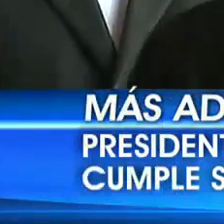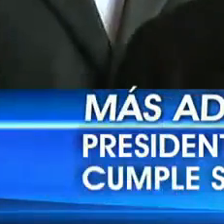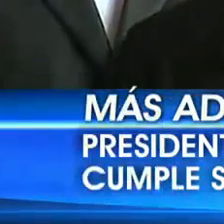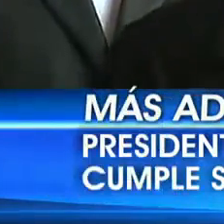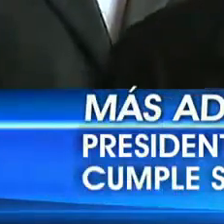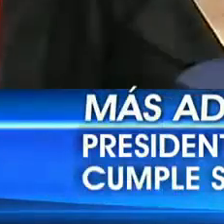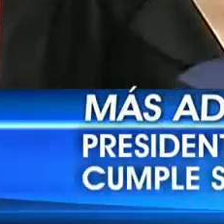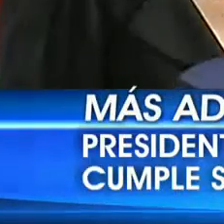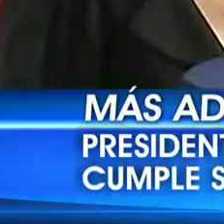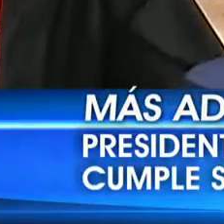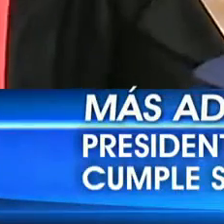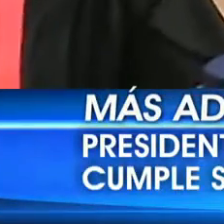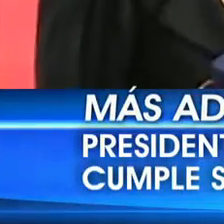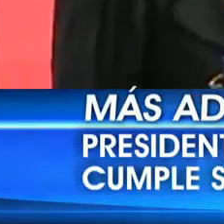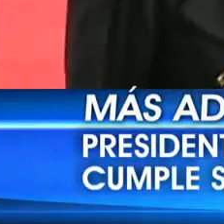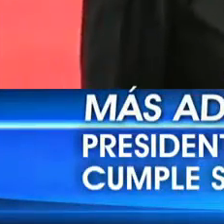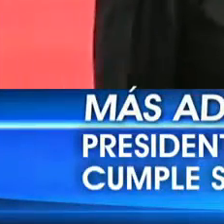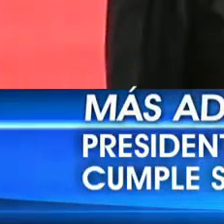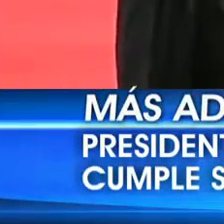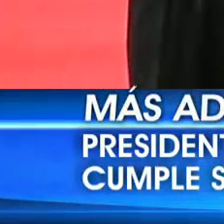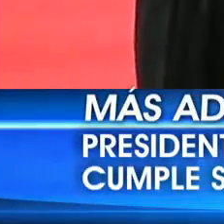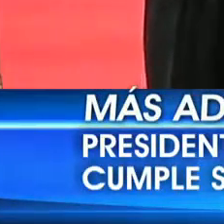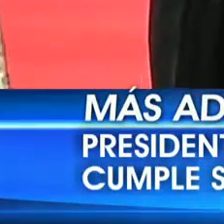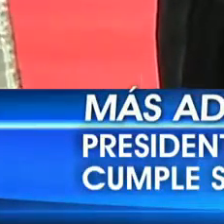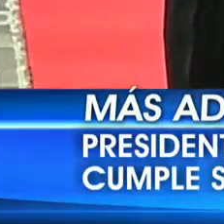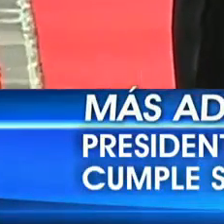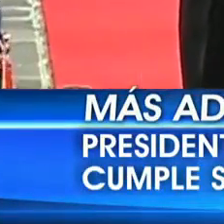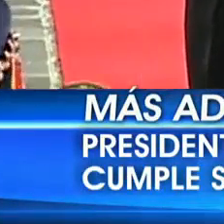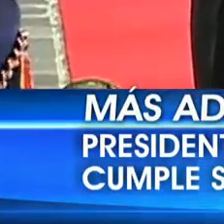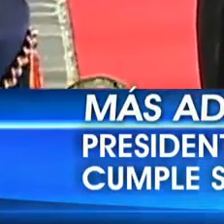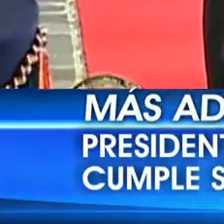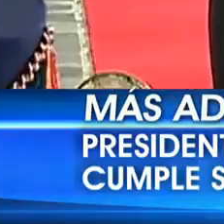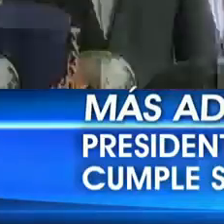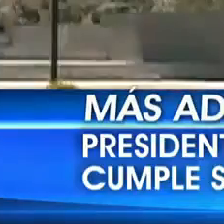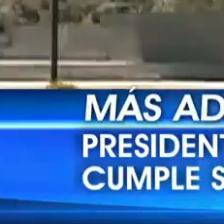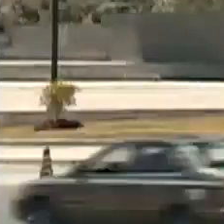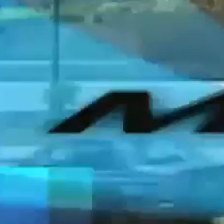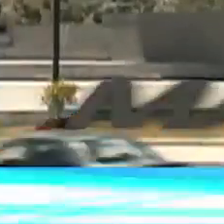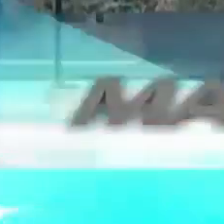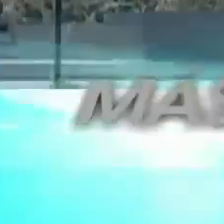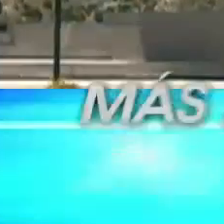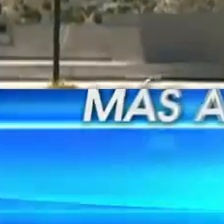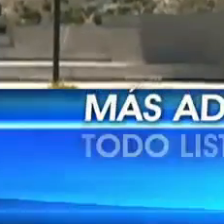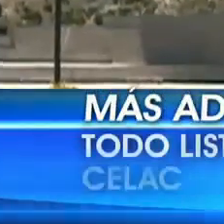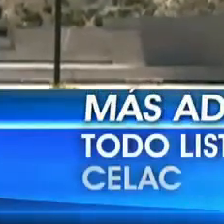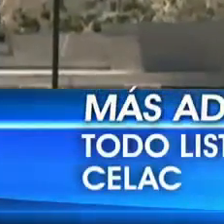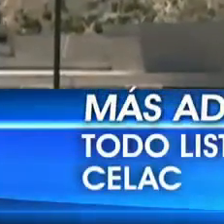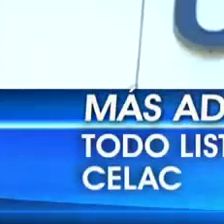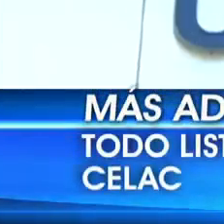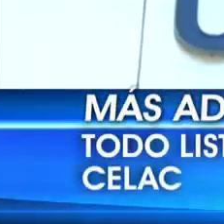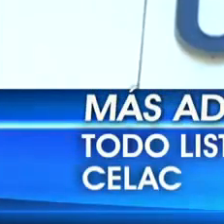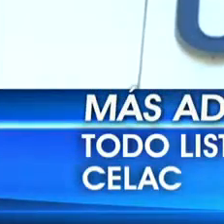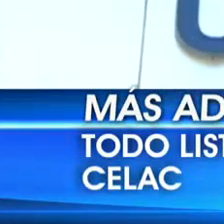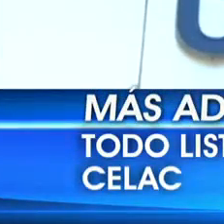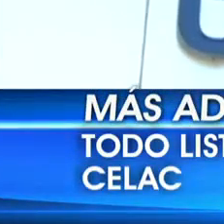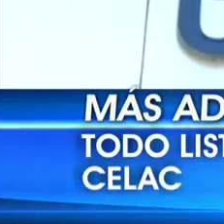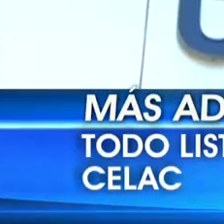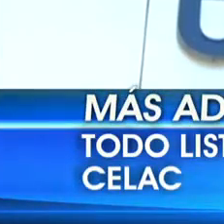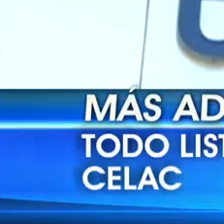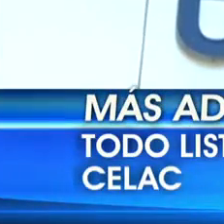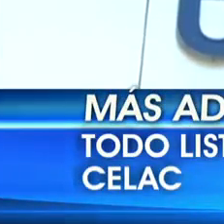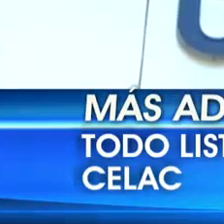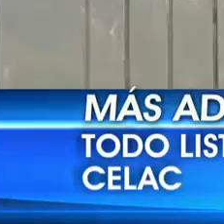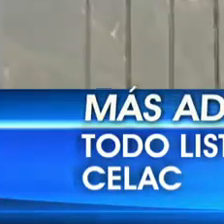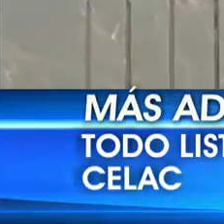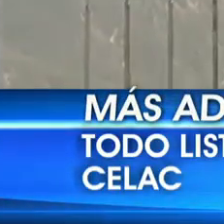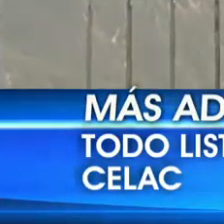temas tratados fue el avance del proyecto Manta Manaus. Y además los resultados de la reunión de cancilleres de los países